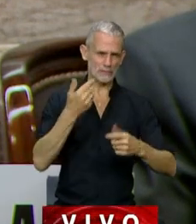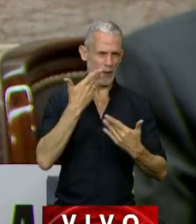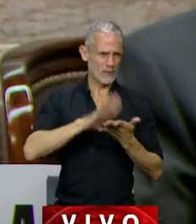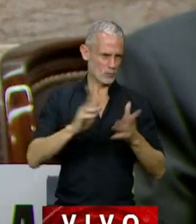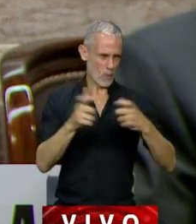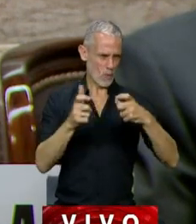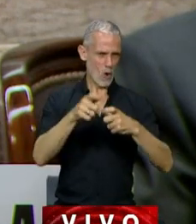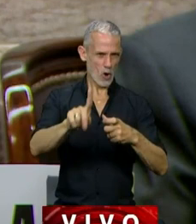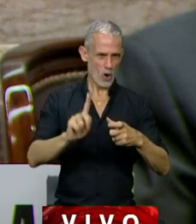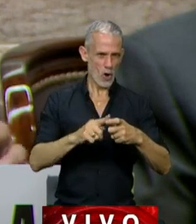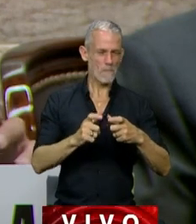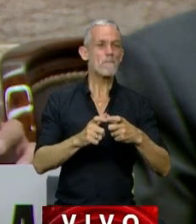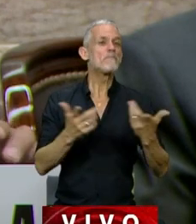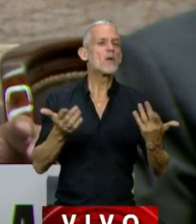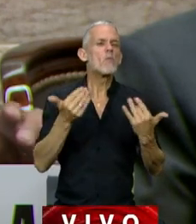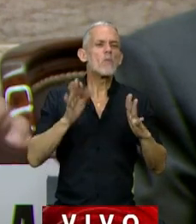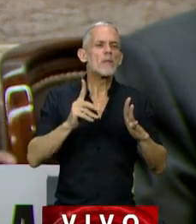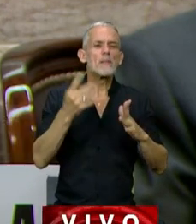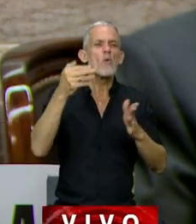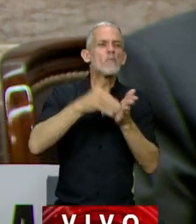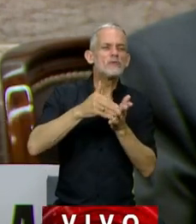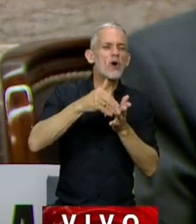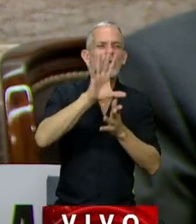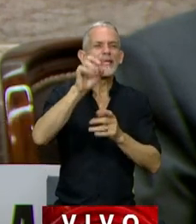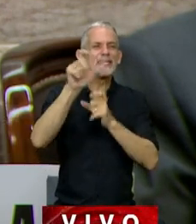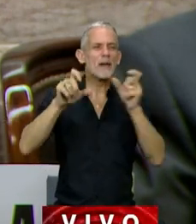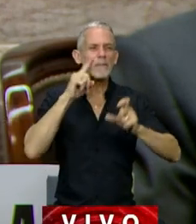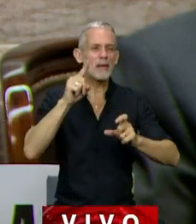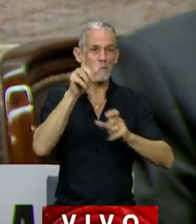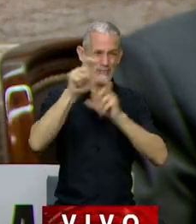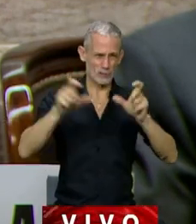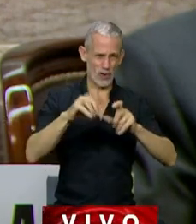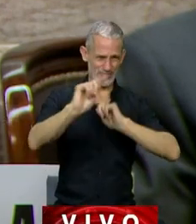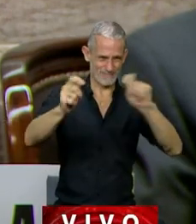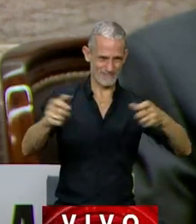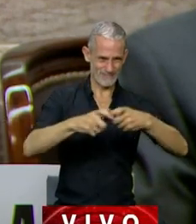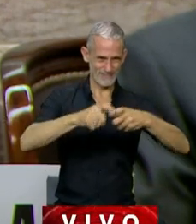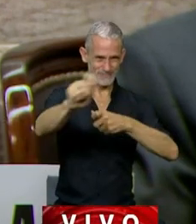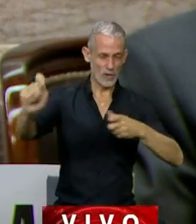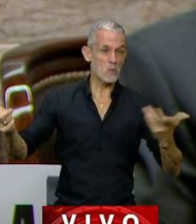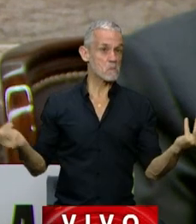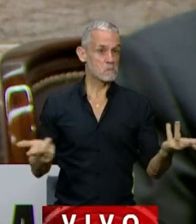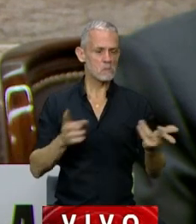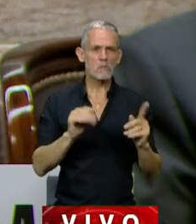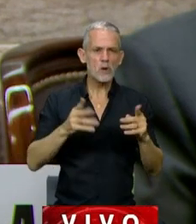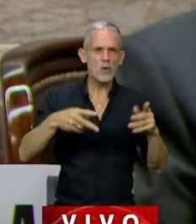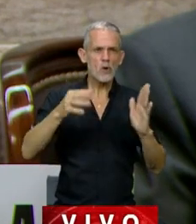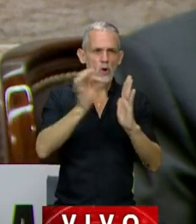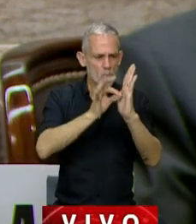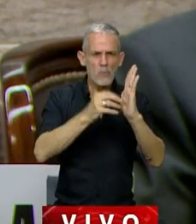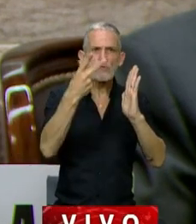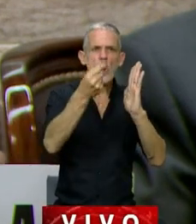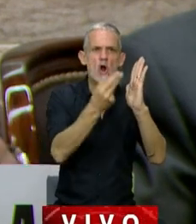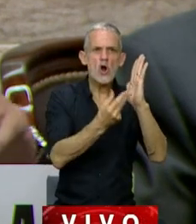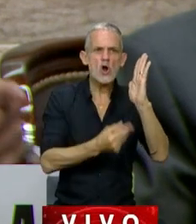referir podría alcanzar 1,5 millones de personas, pero es tan restrictivo